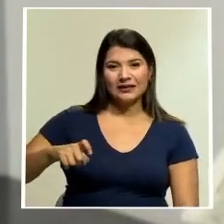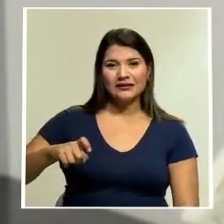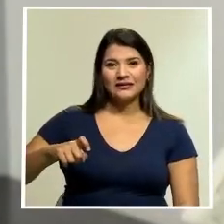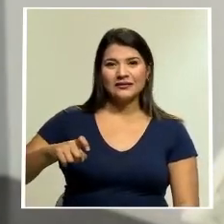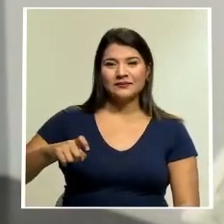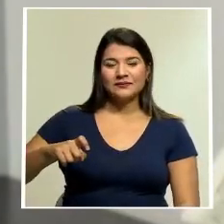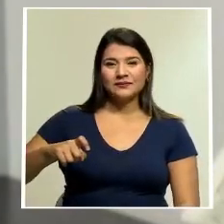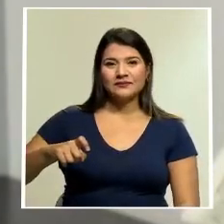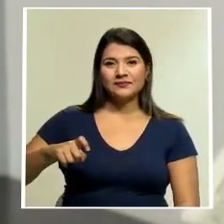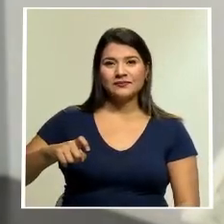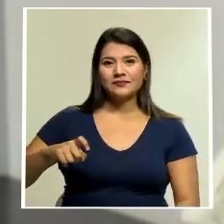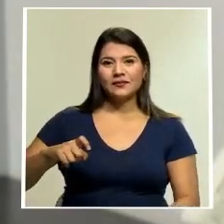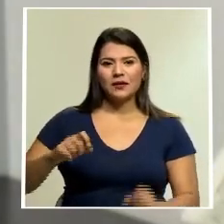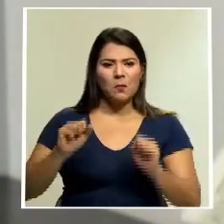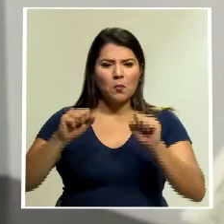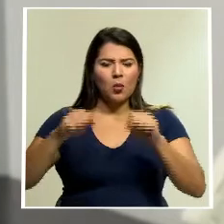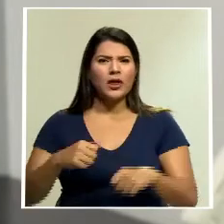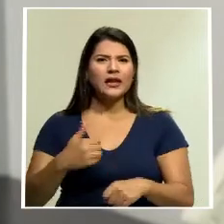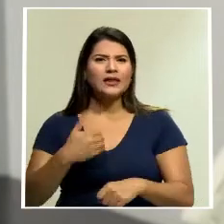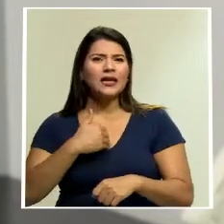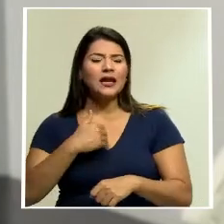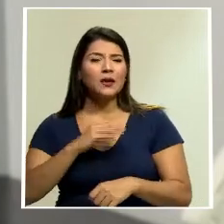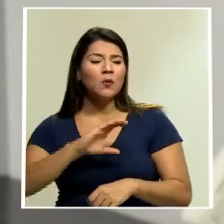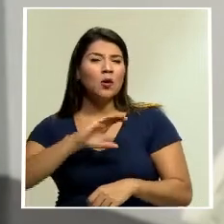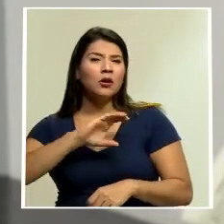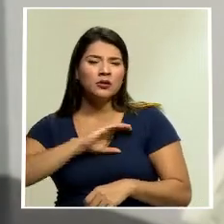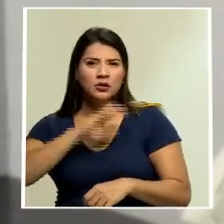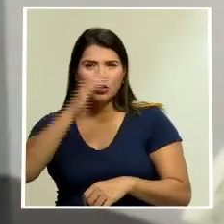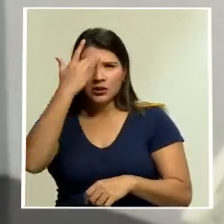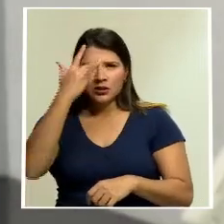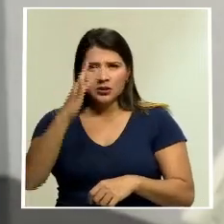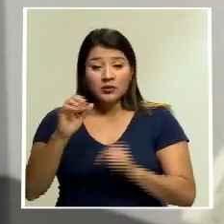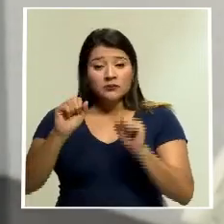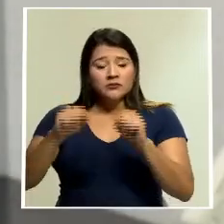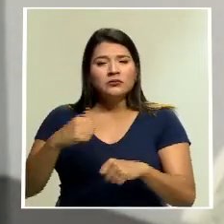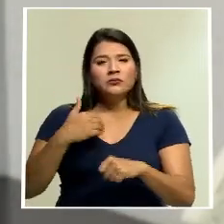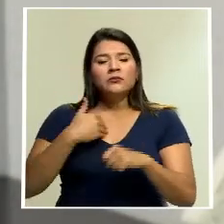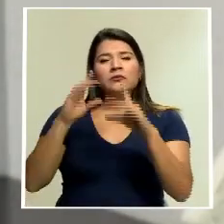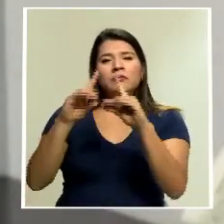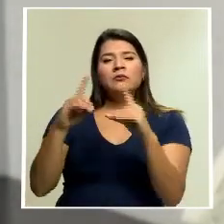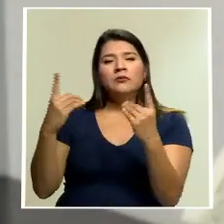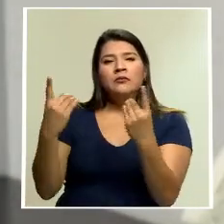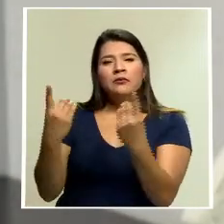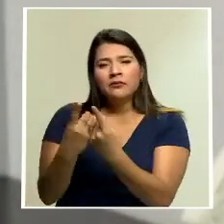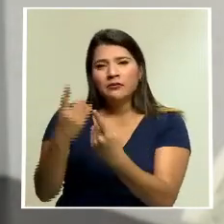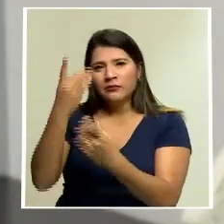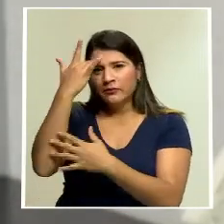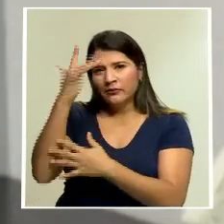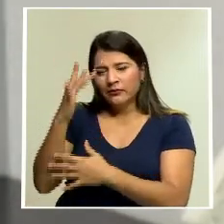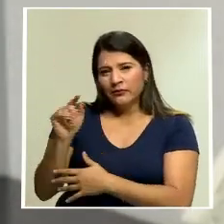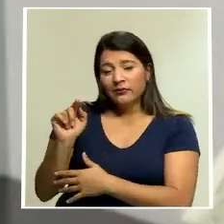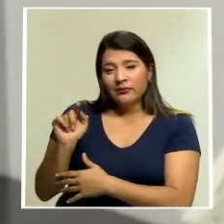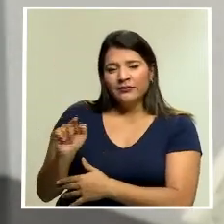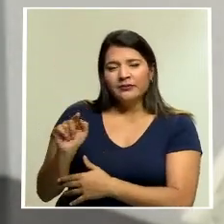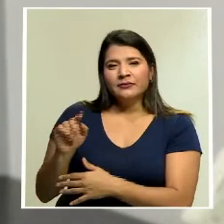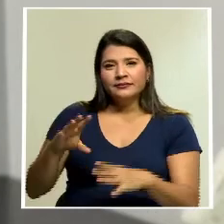una policía de inteligencia, una unidad de inteligencia que